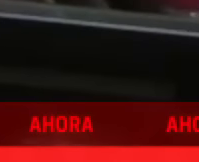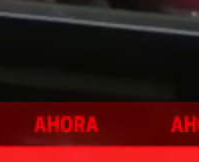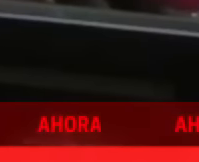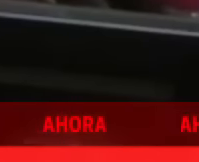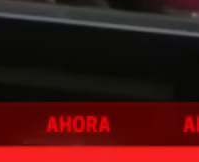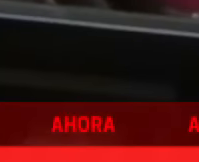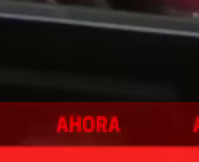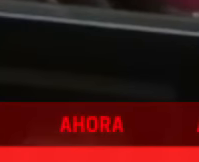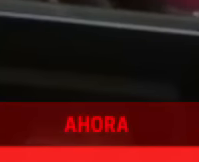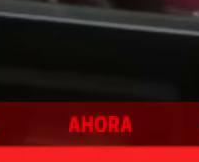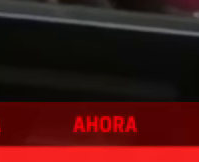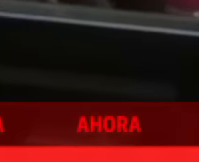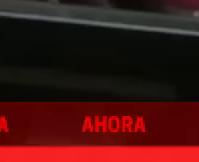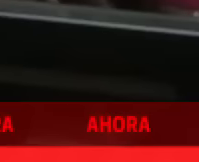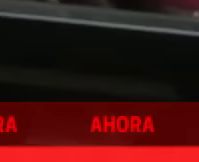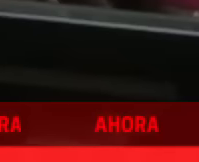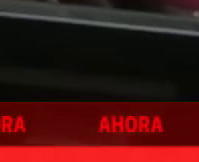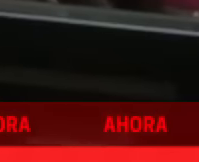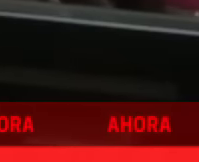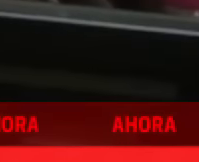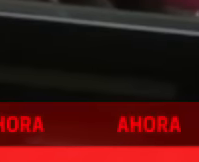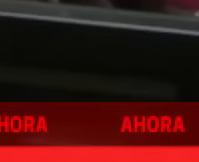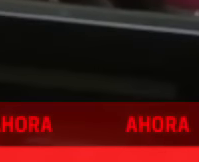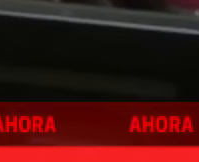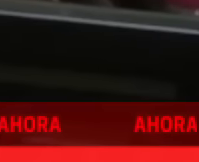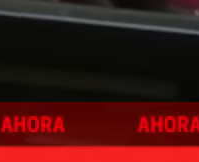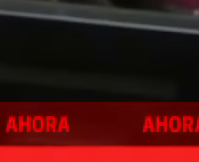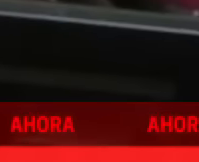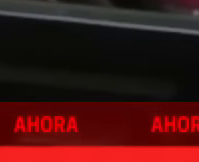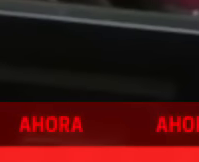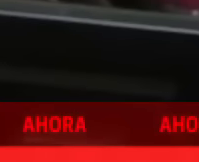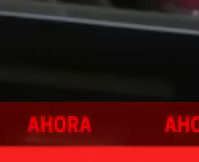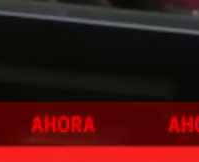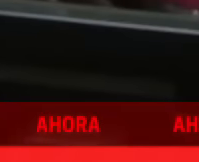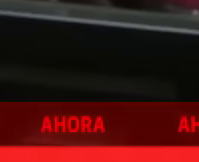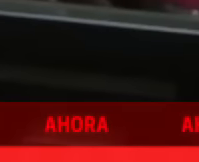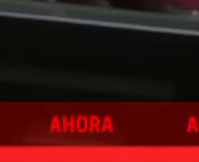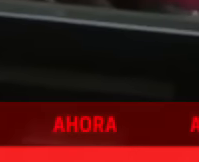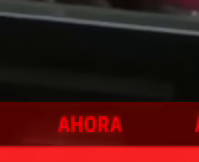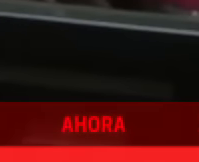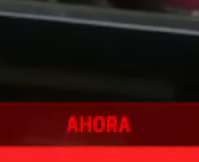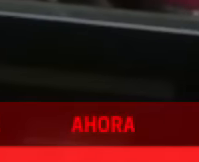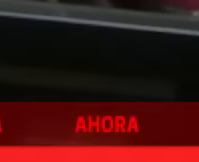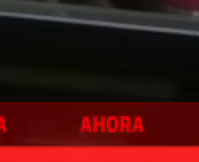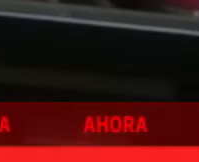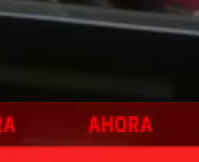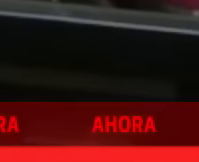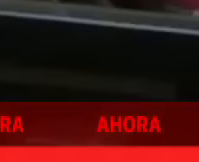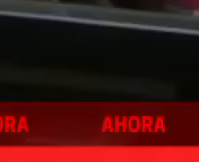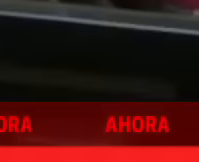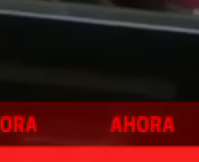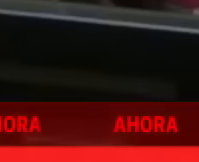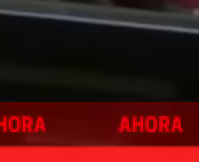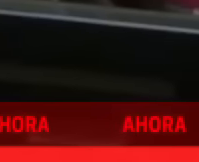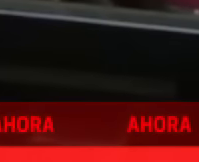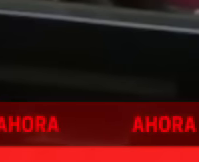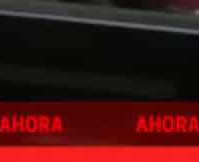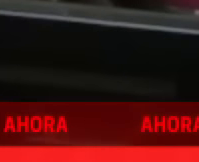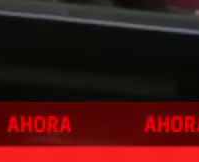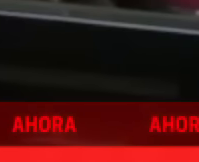la votación hasta no resolver lo que el senador Lustó. Se lo dije. Hasta no resolver, se lo dije al